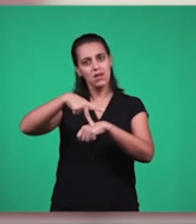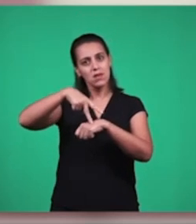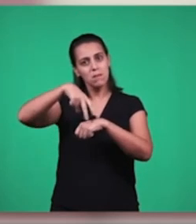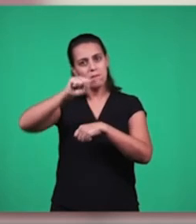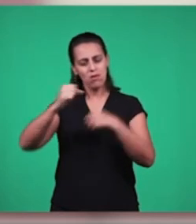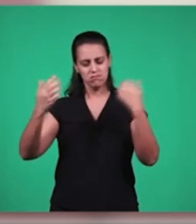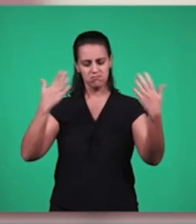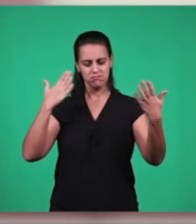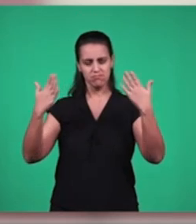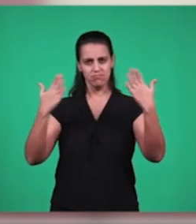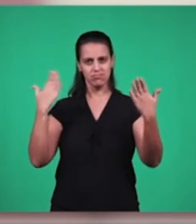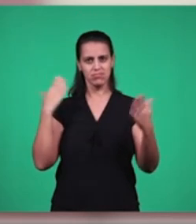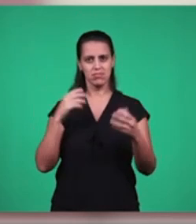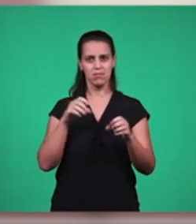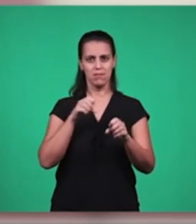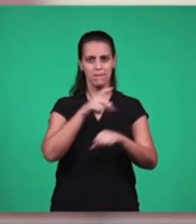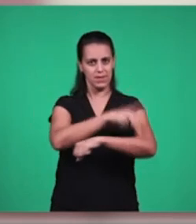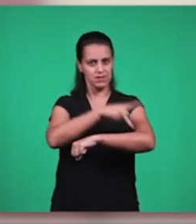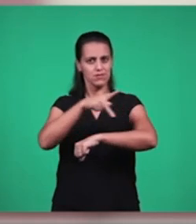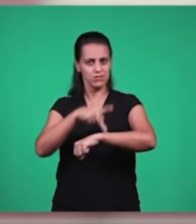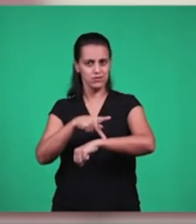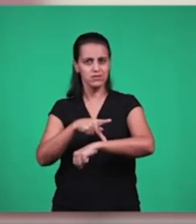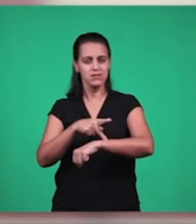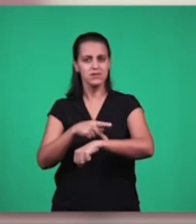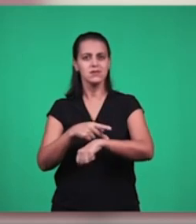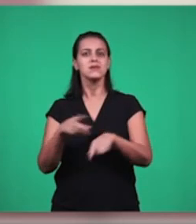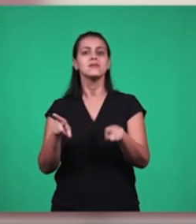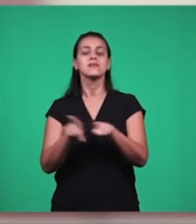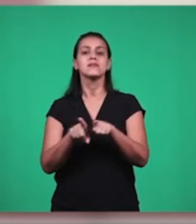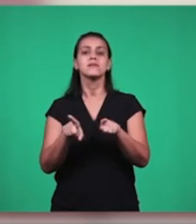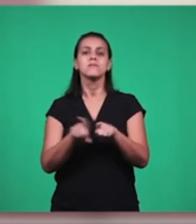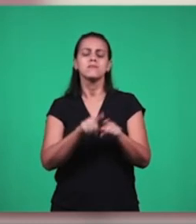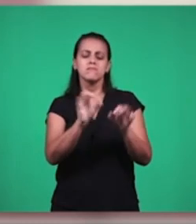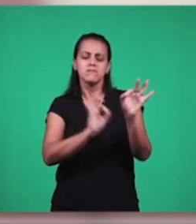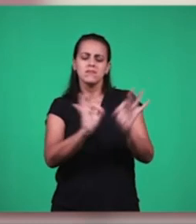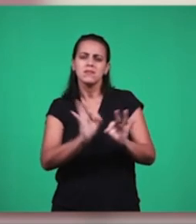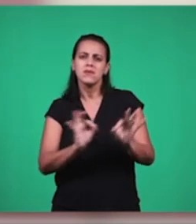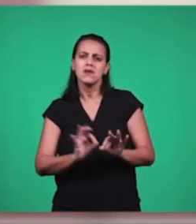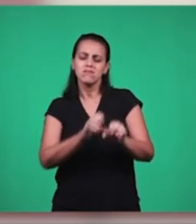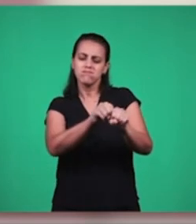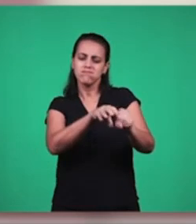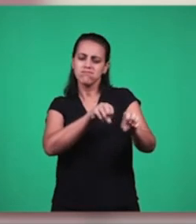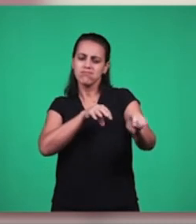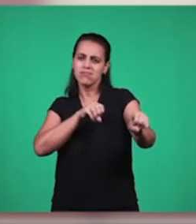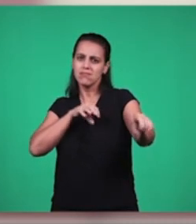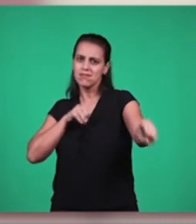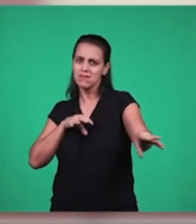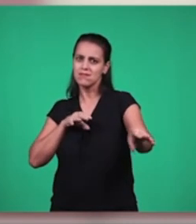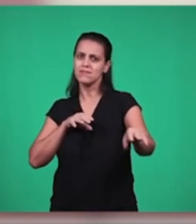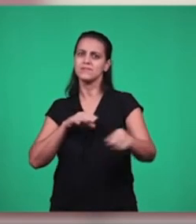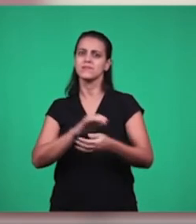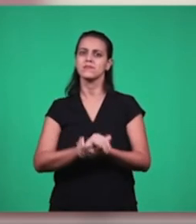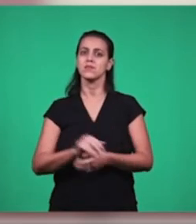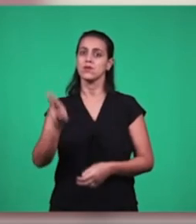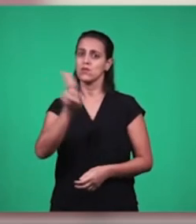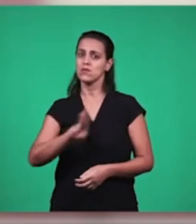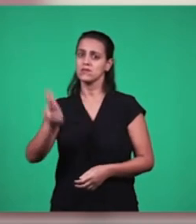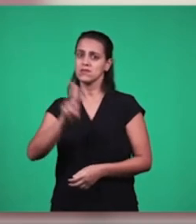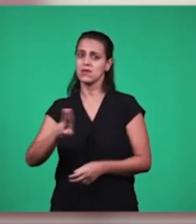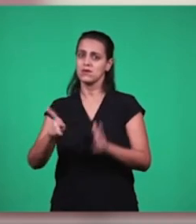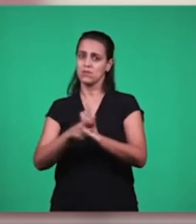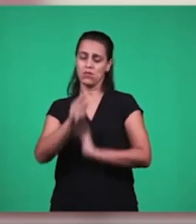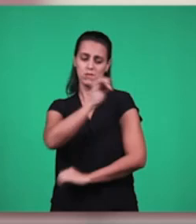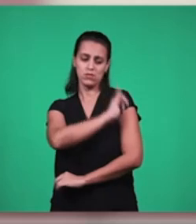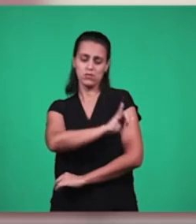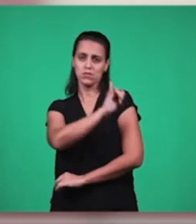la Facultad de Saberes de Espíritu Santo y también posgraduada en gestión y programación de educación a distancia por la Universidad Federal de